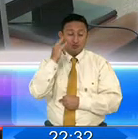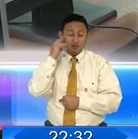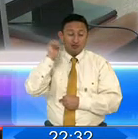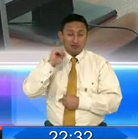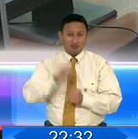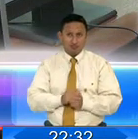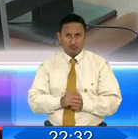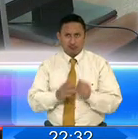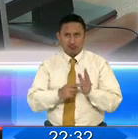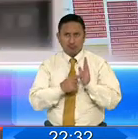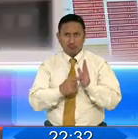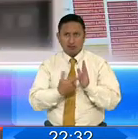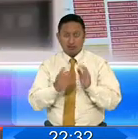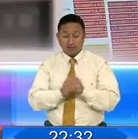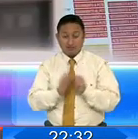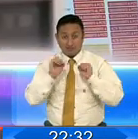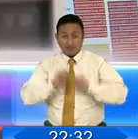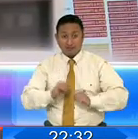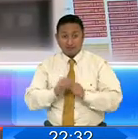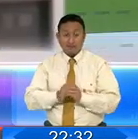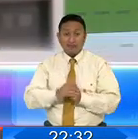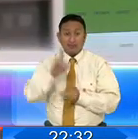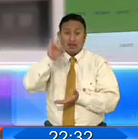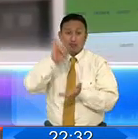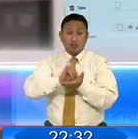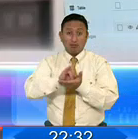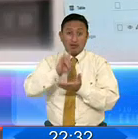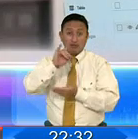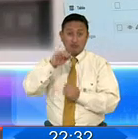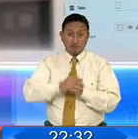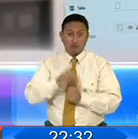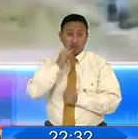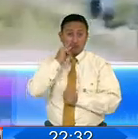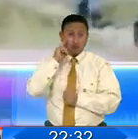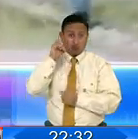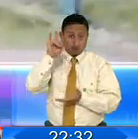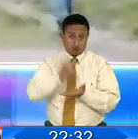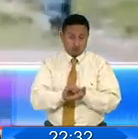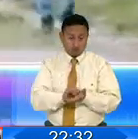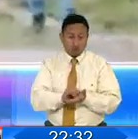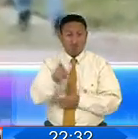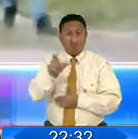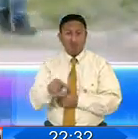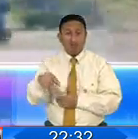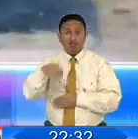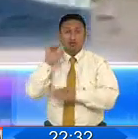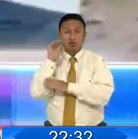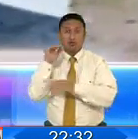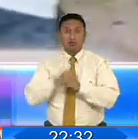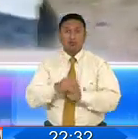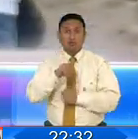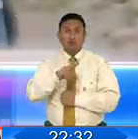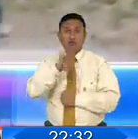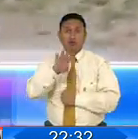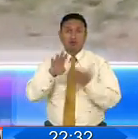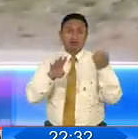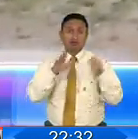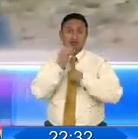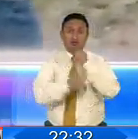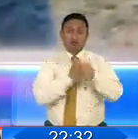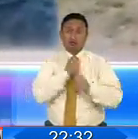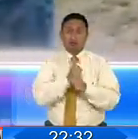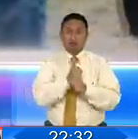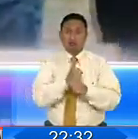que permiten descubrir la transferencia y descarga de material pornográfico infantil. Los detenidos en Ecuador son de 24 y 15 años de edad. Según